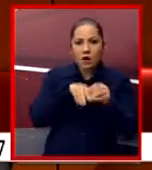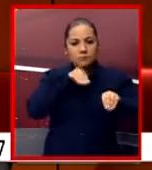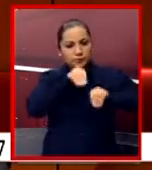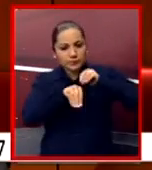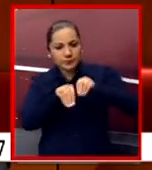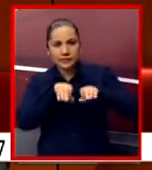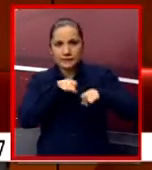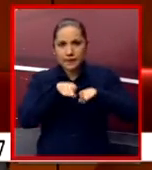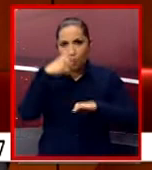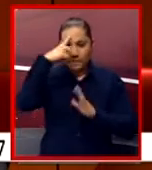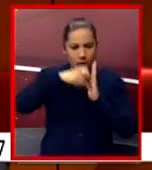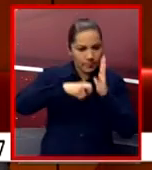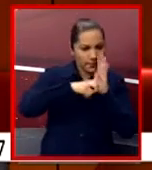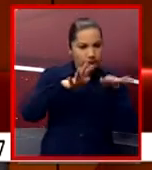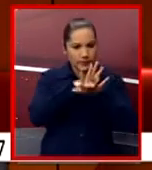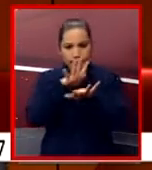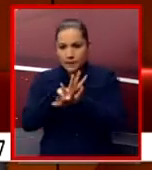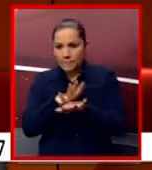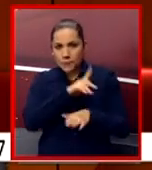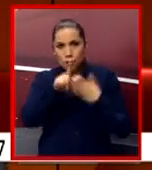y todos ustedes.